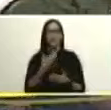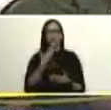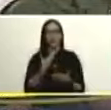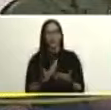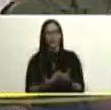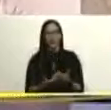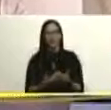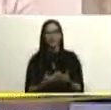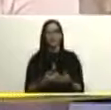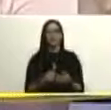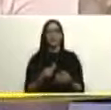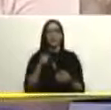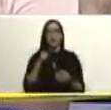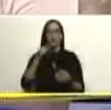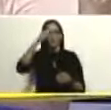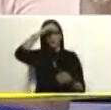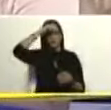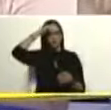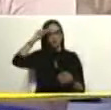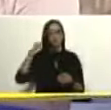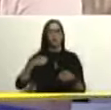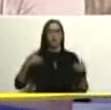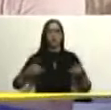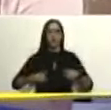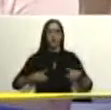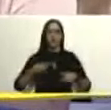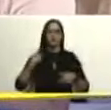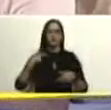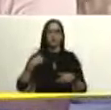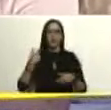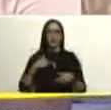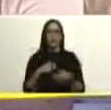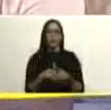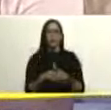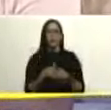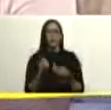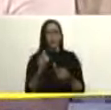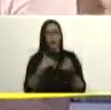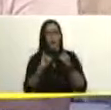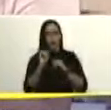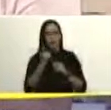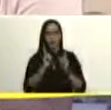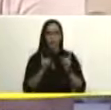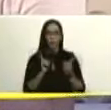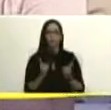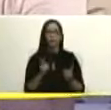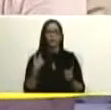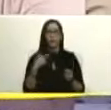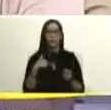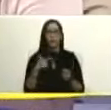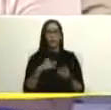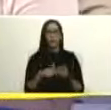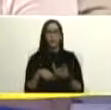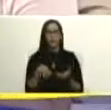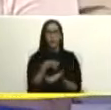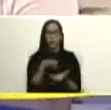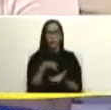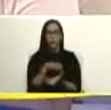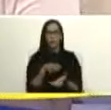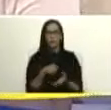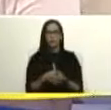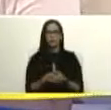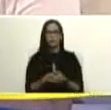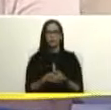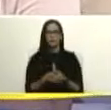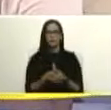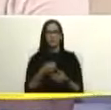dedicación, sudor y esfuerzo tenemos esto, la verdad. Y hubieron algunos que tuvieron unos accidentes, me enteré. Y tú te